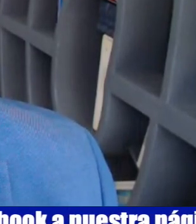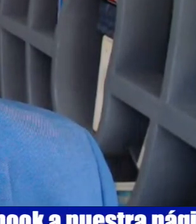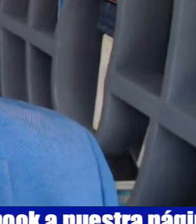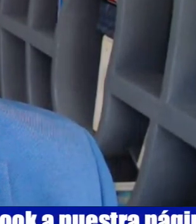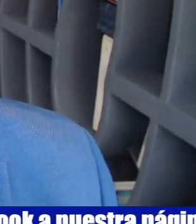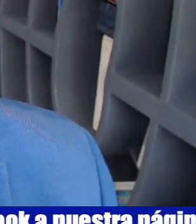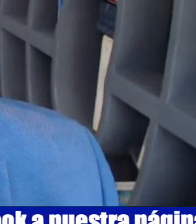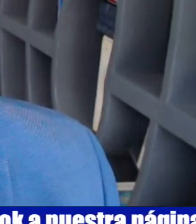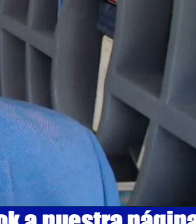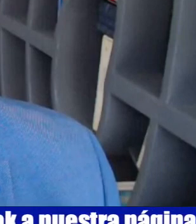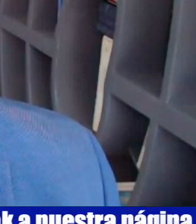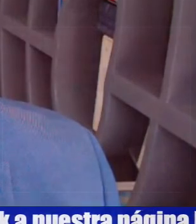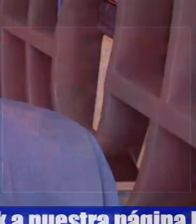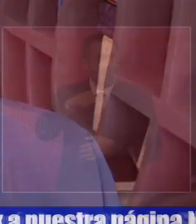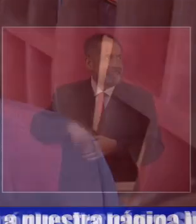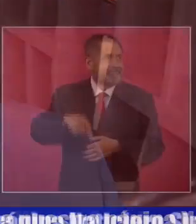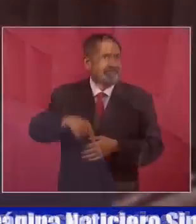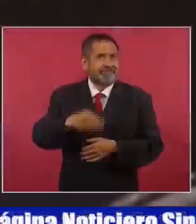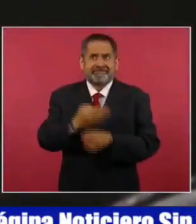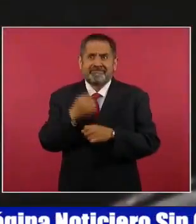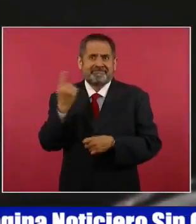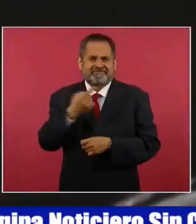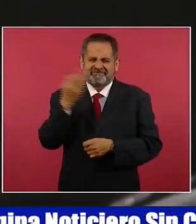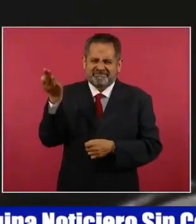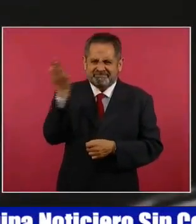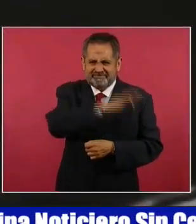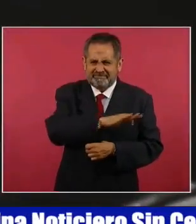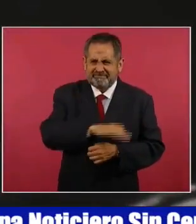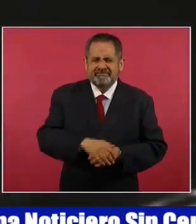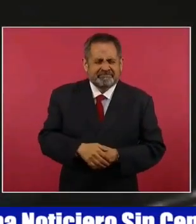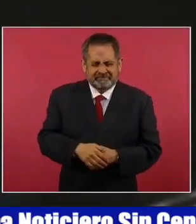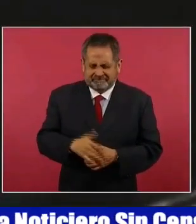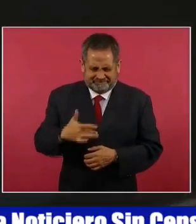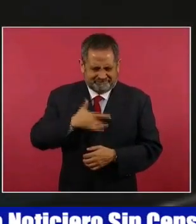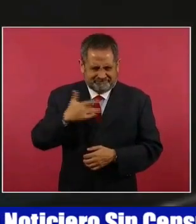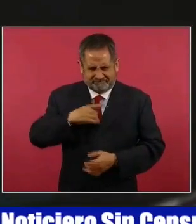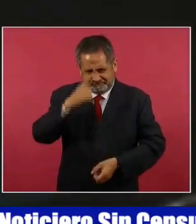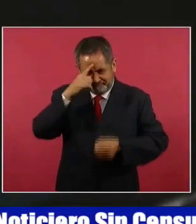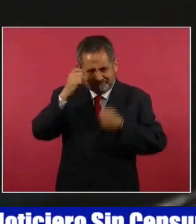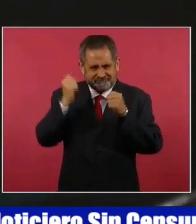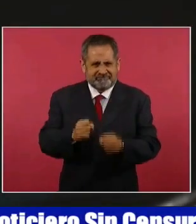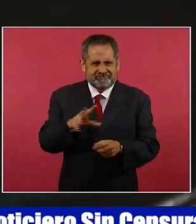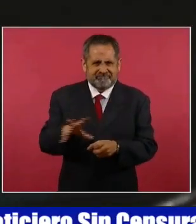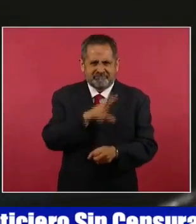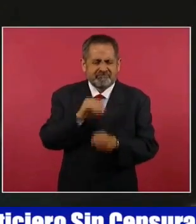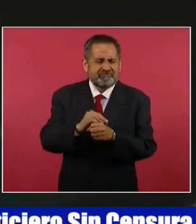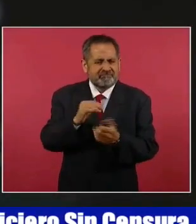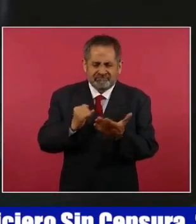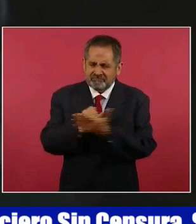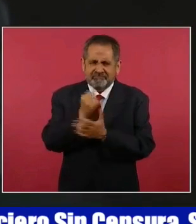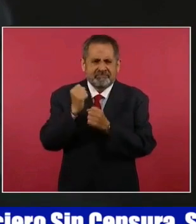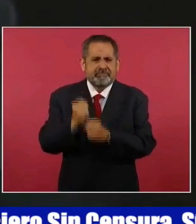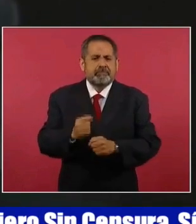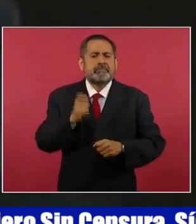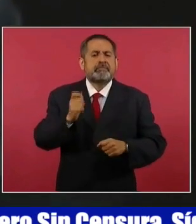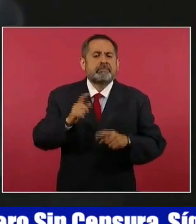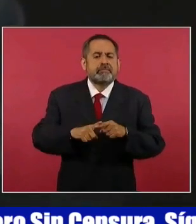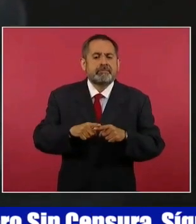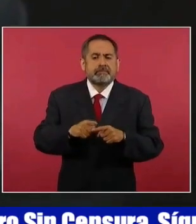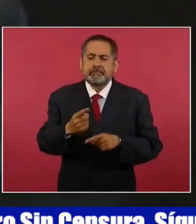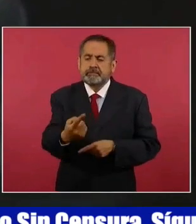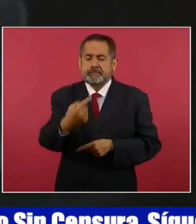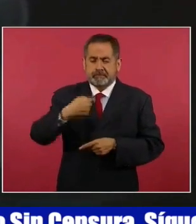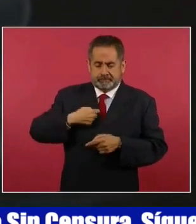Y Vicente Fox, pues bueno, tenía esa alianza con el PRI, por eso le dice la gente muy